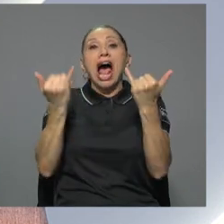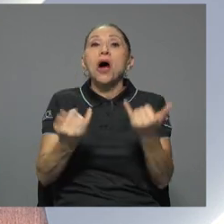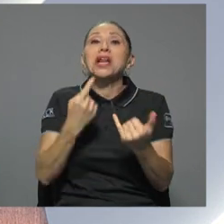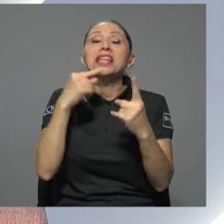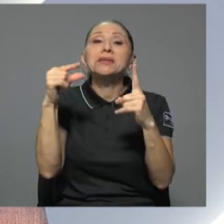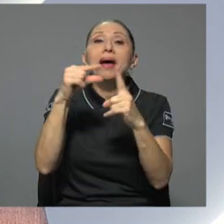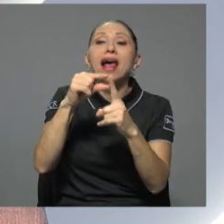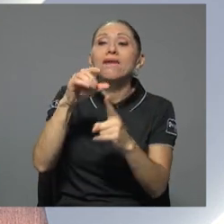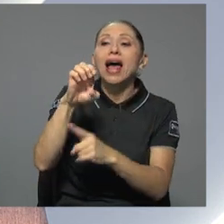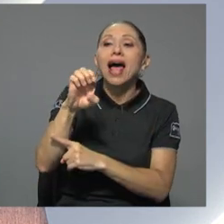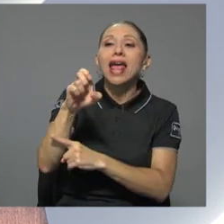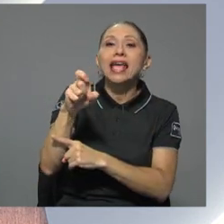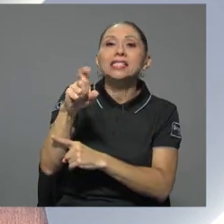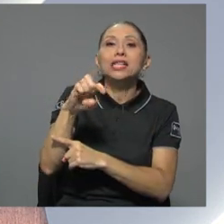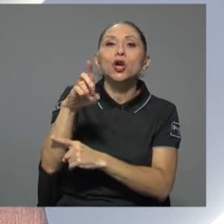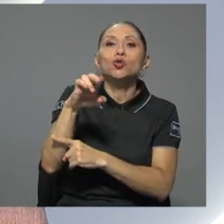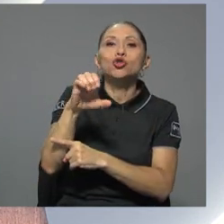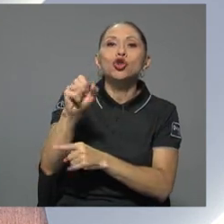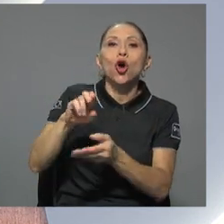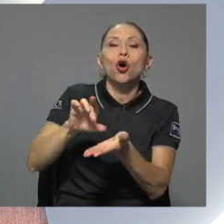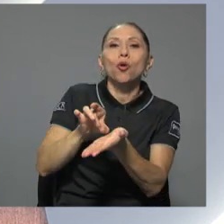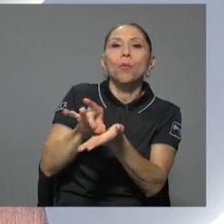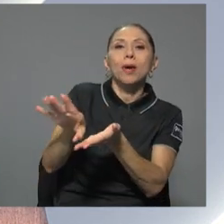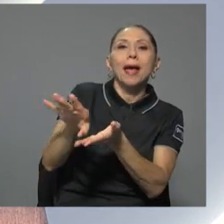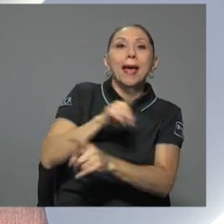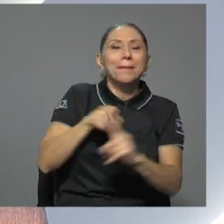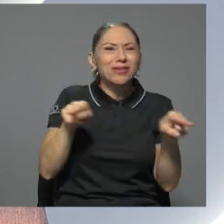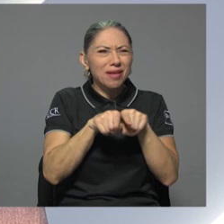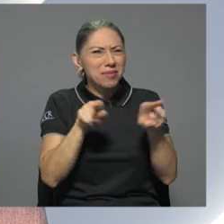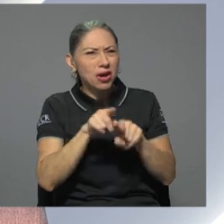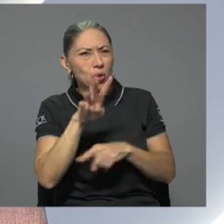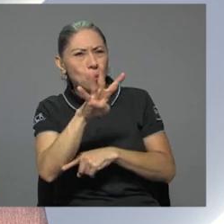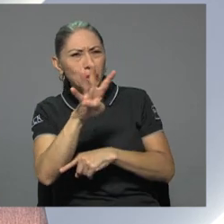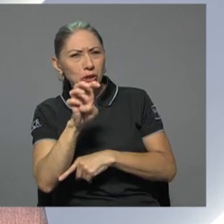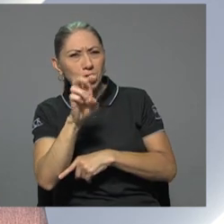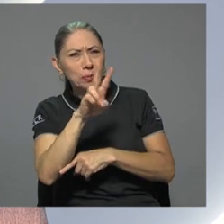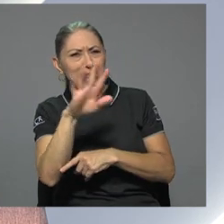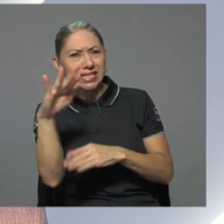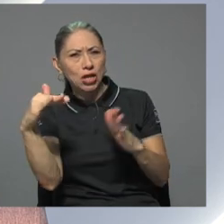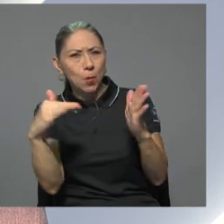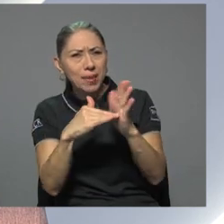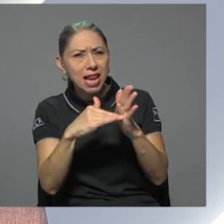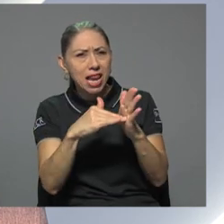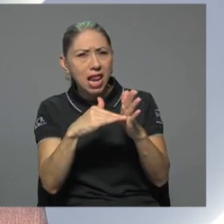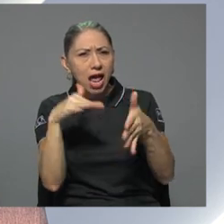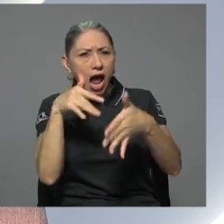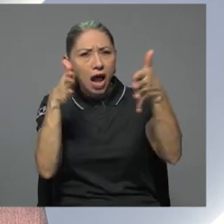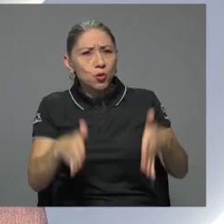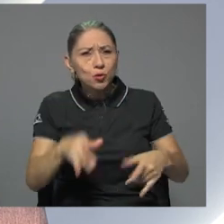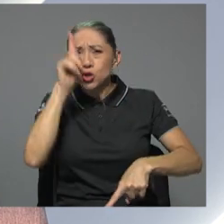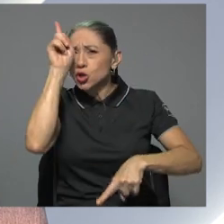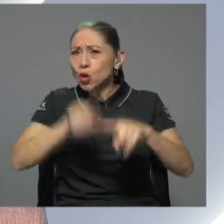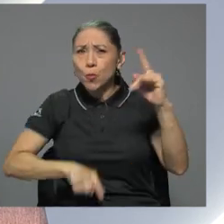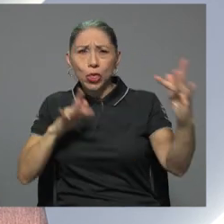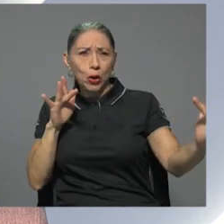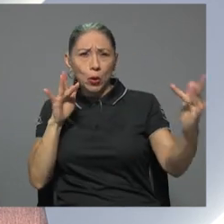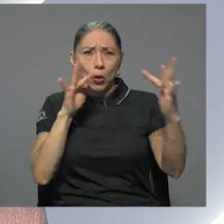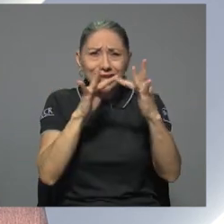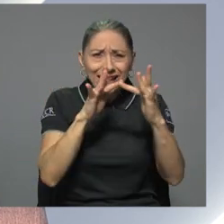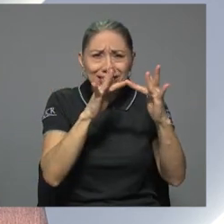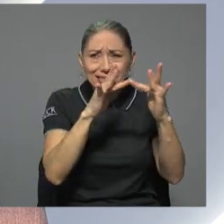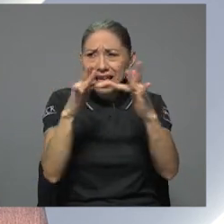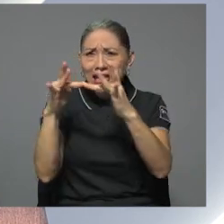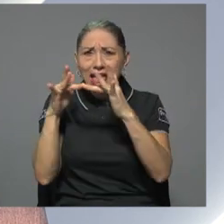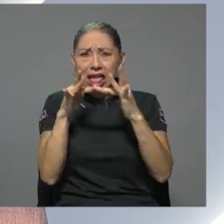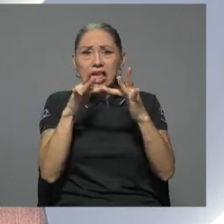pero por otro lado tenemos a 425 mil alumnos que no pudieron conectarse y esto genera una lo que se llama